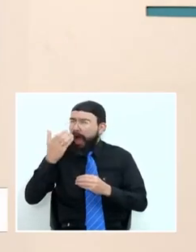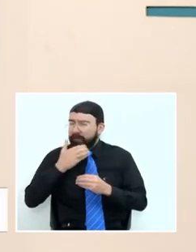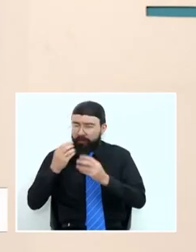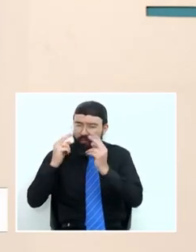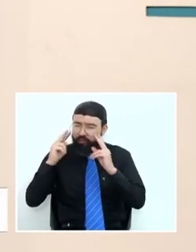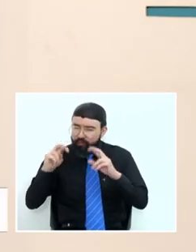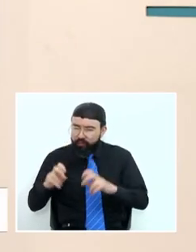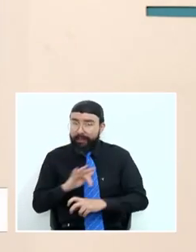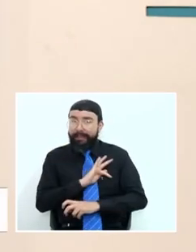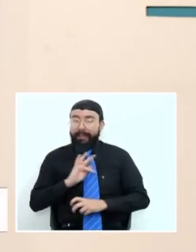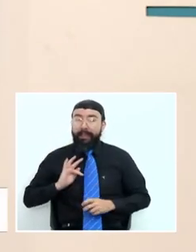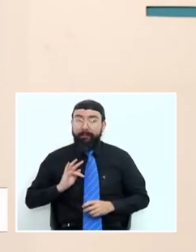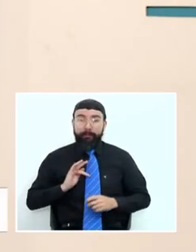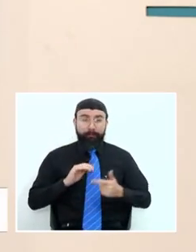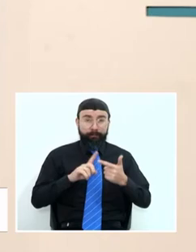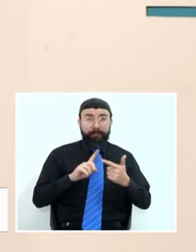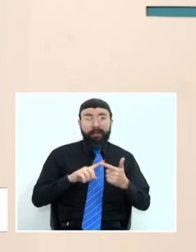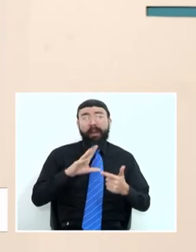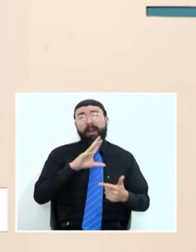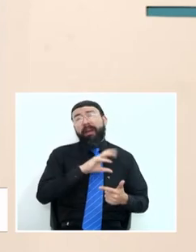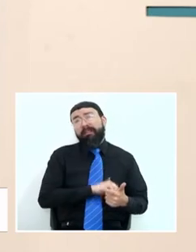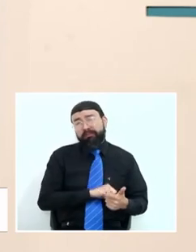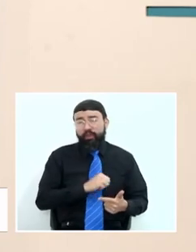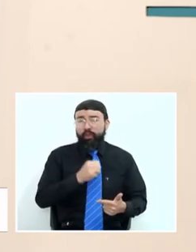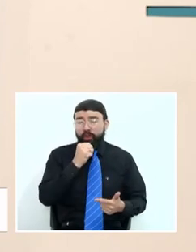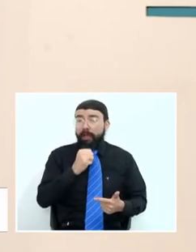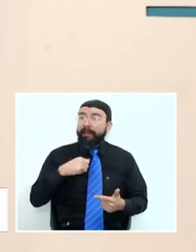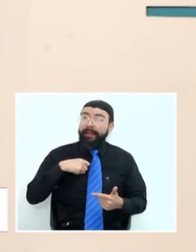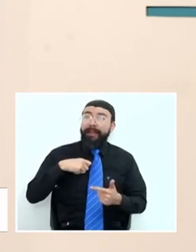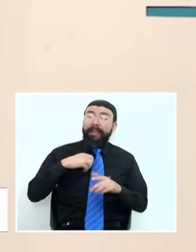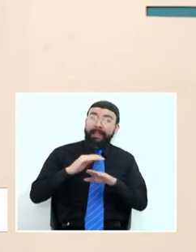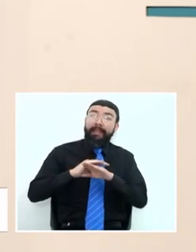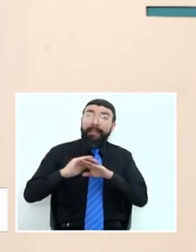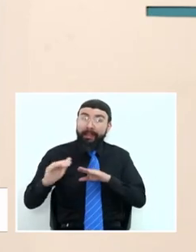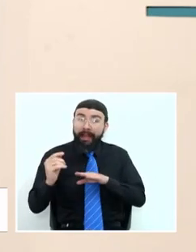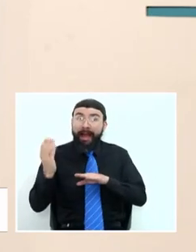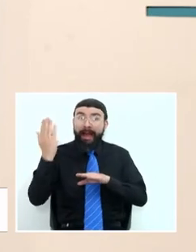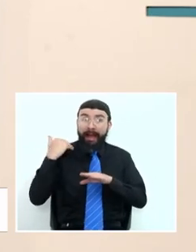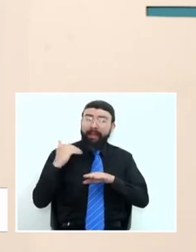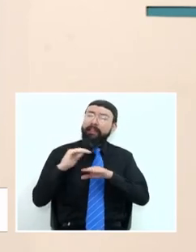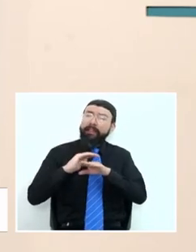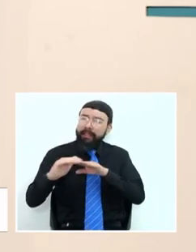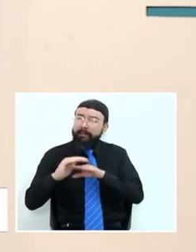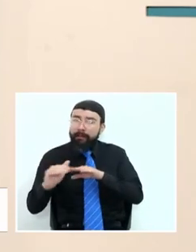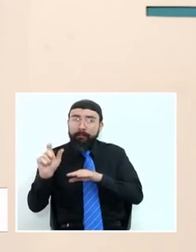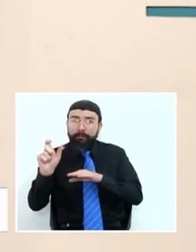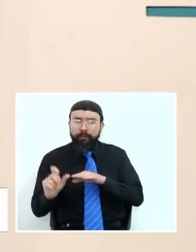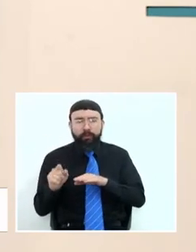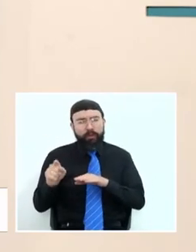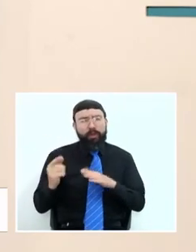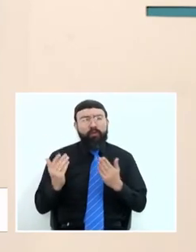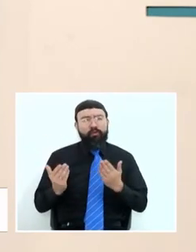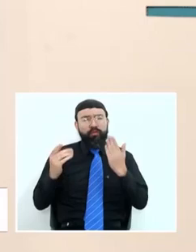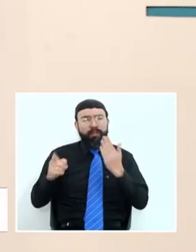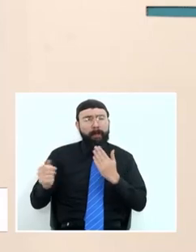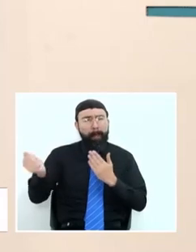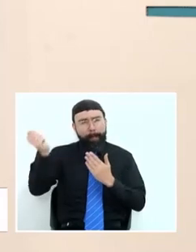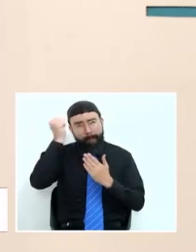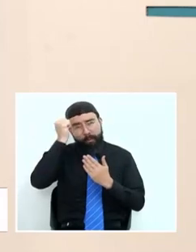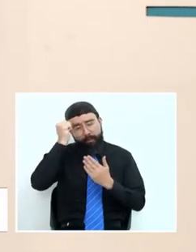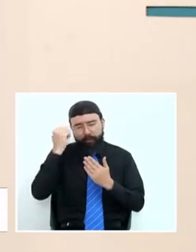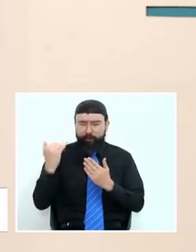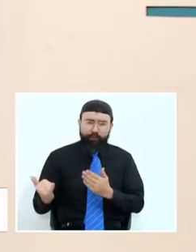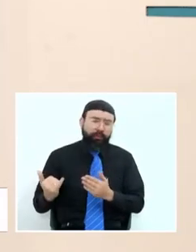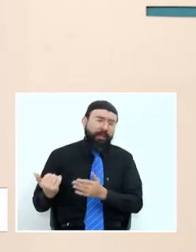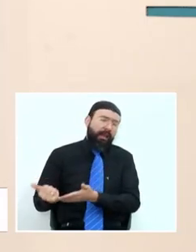triste es que yo he tenido como invitado en este programa a el mentor, a mi profesor, al que me llevó por el